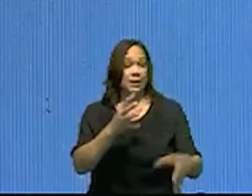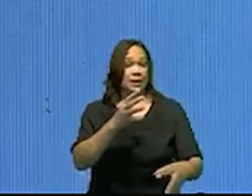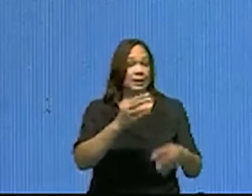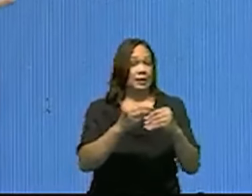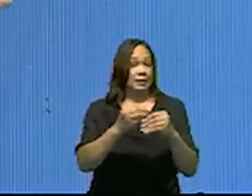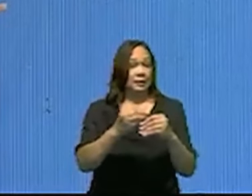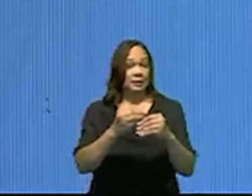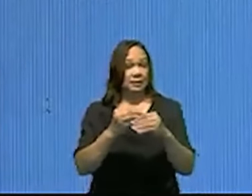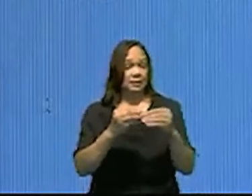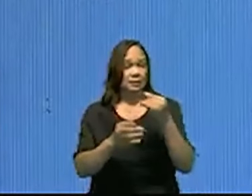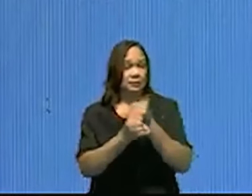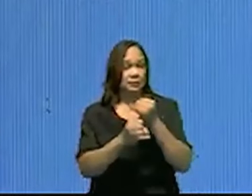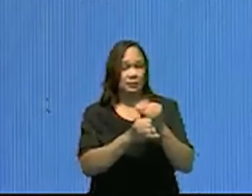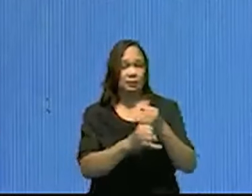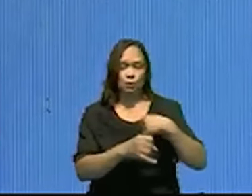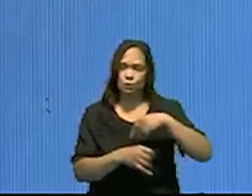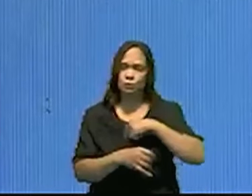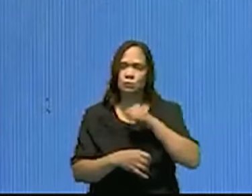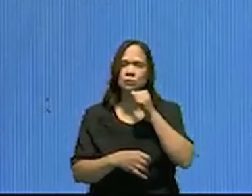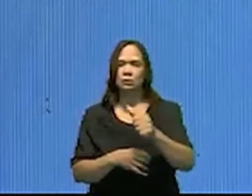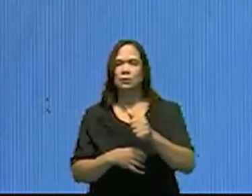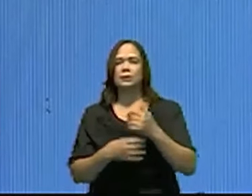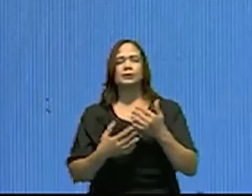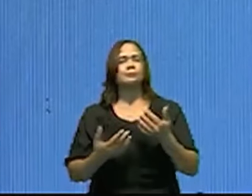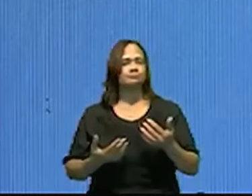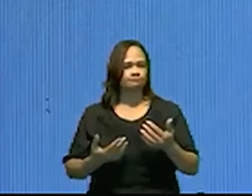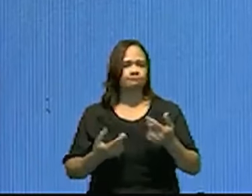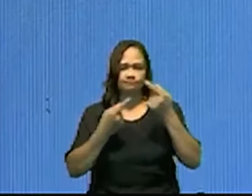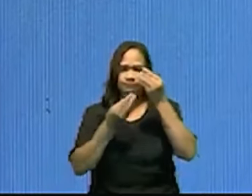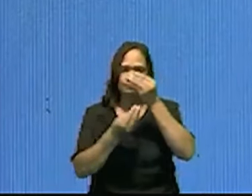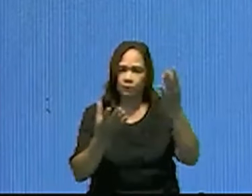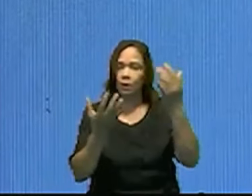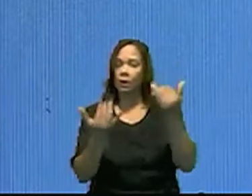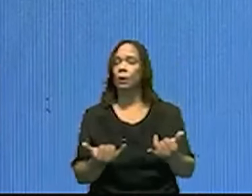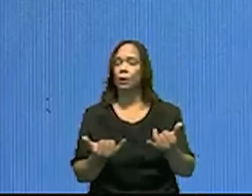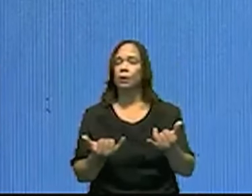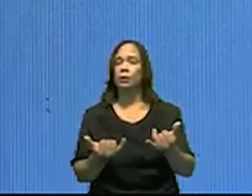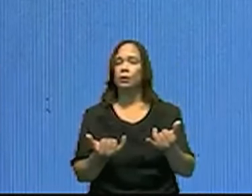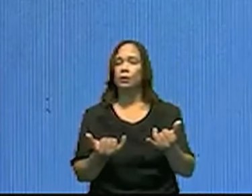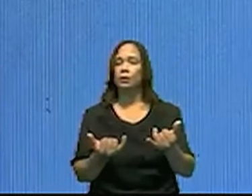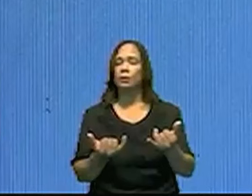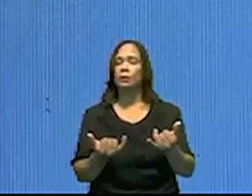a estas instituciones que nosotros estamos anunciando en el día de hoy,